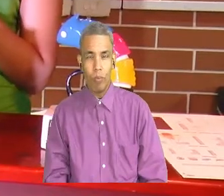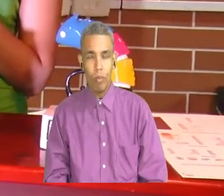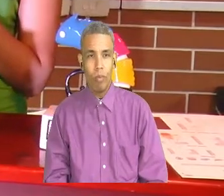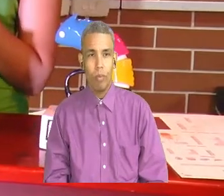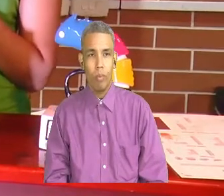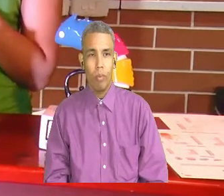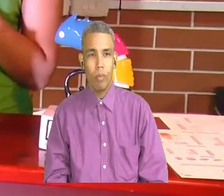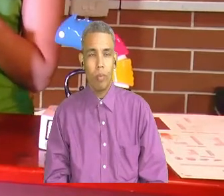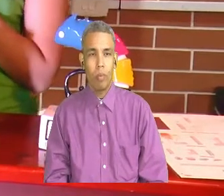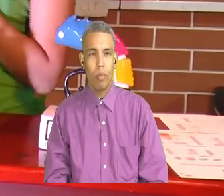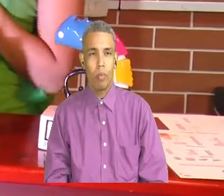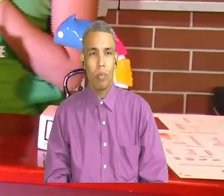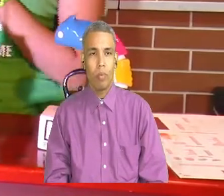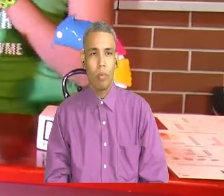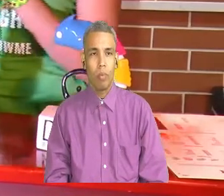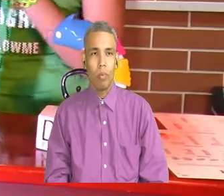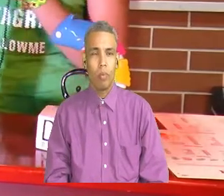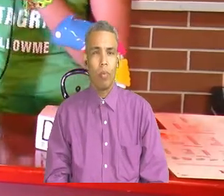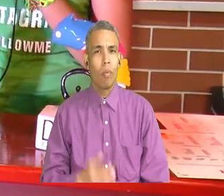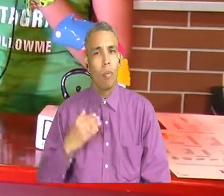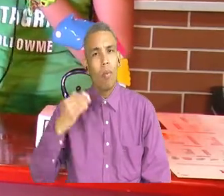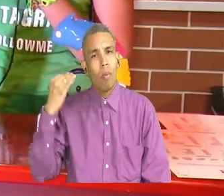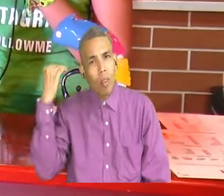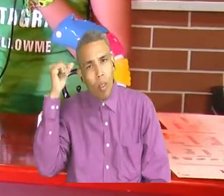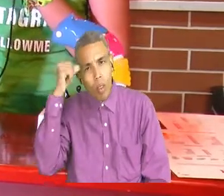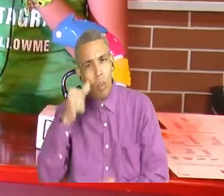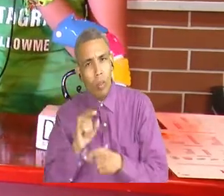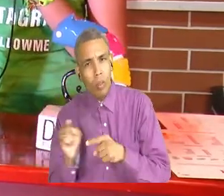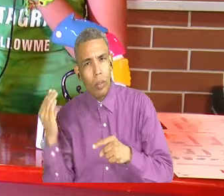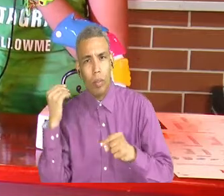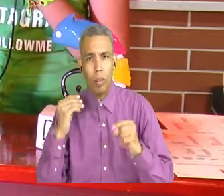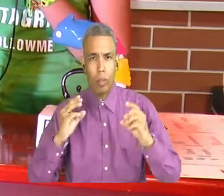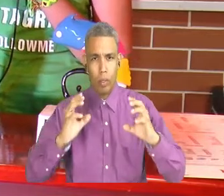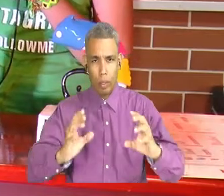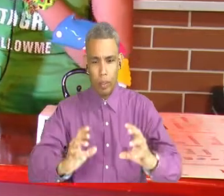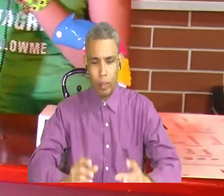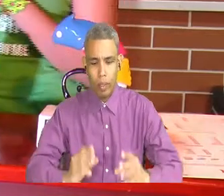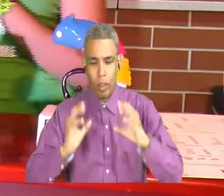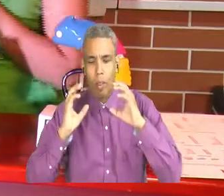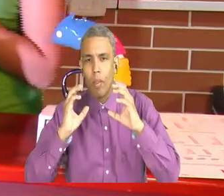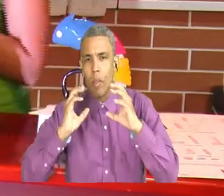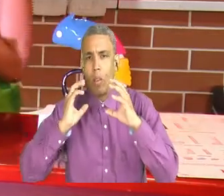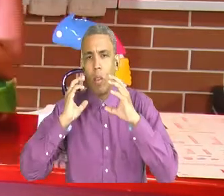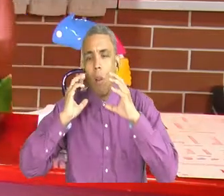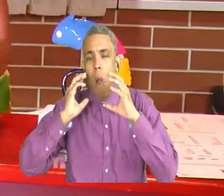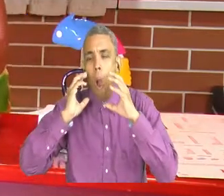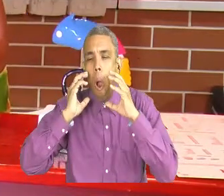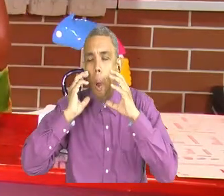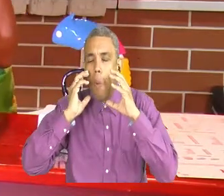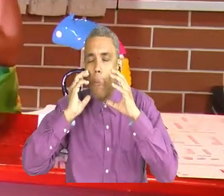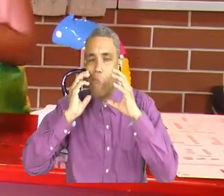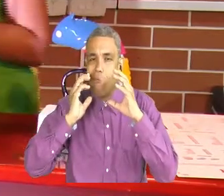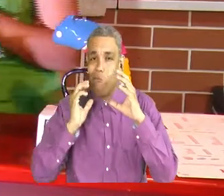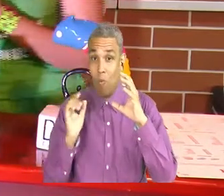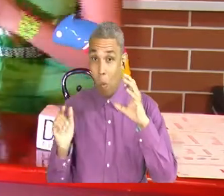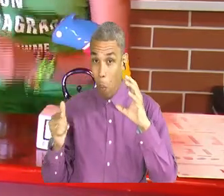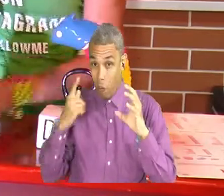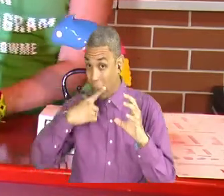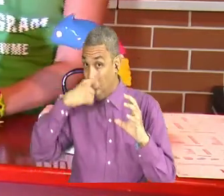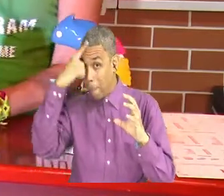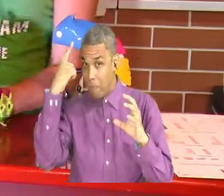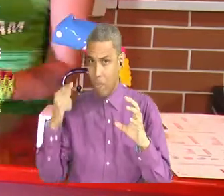día de la cervecería fue una hamburguesa exquisita, las papitas las acompañé con esta salsa que estaba genial. Bueno,